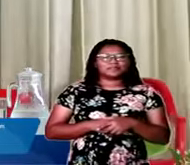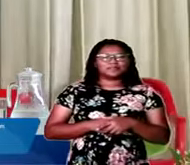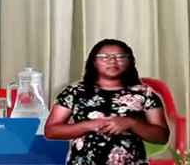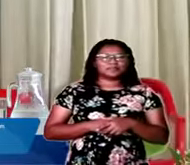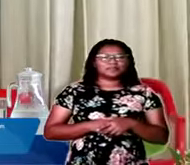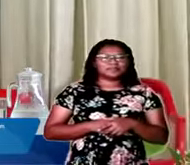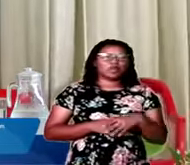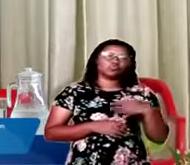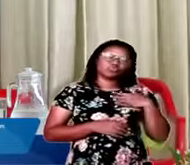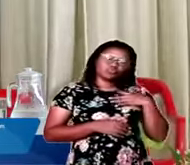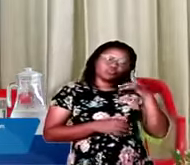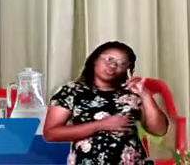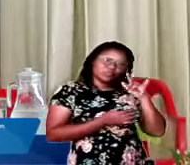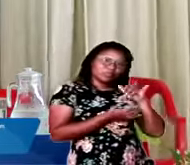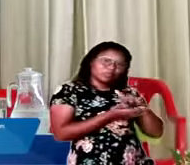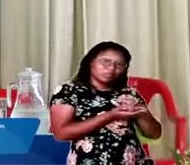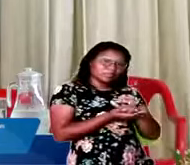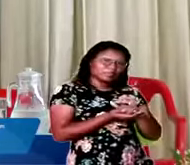Yo creo